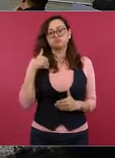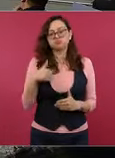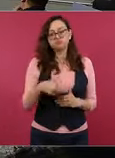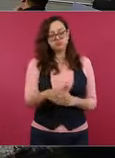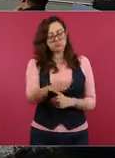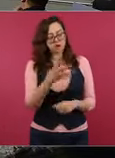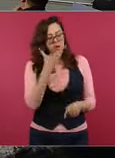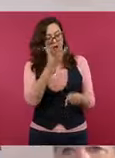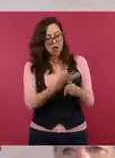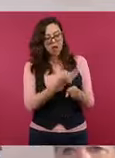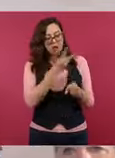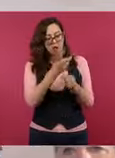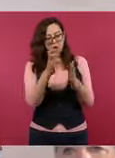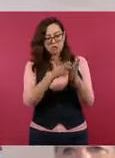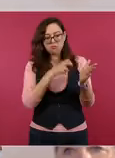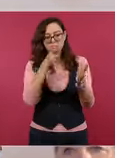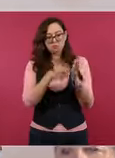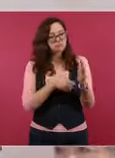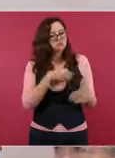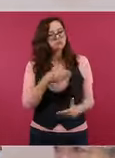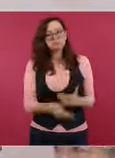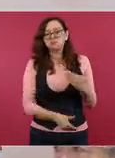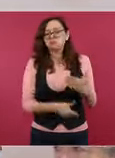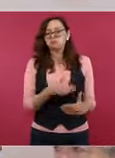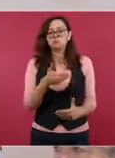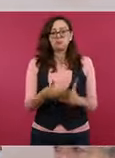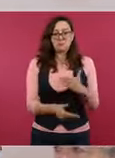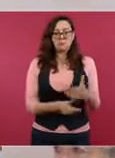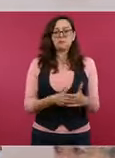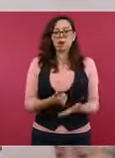mejorándolo, y esto ha ayudado mucho.